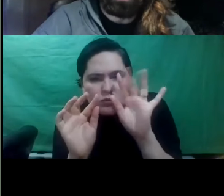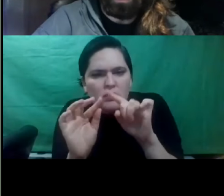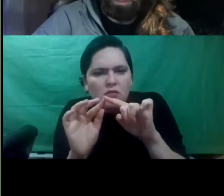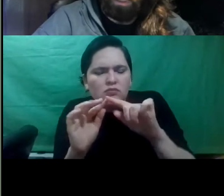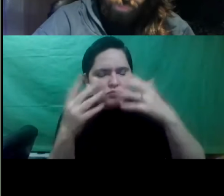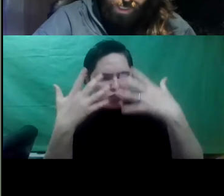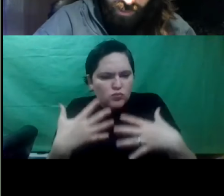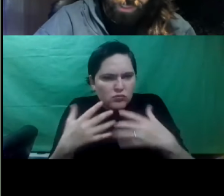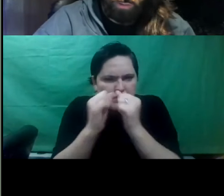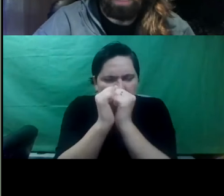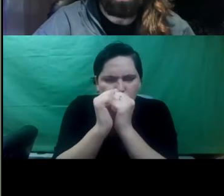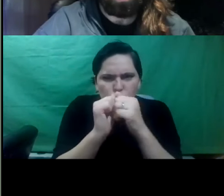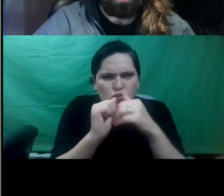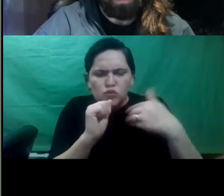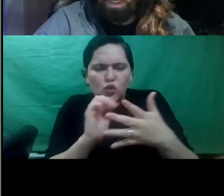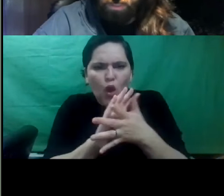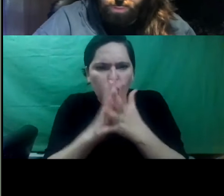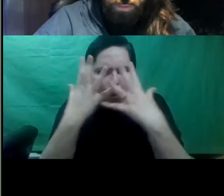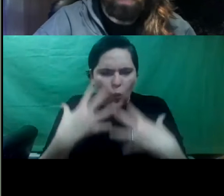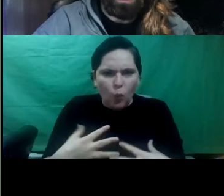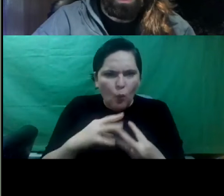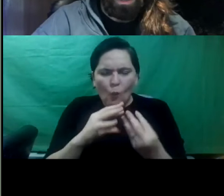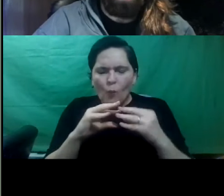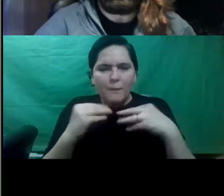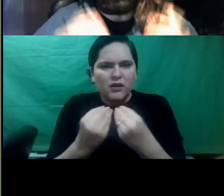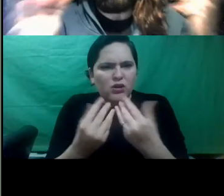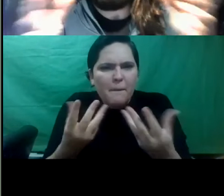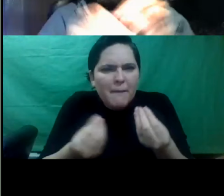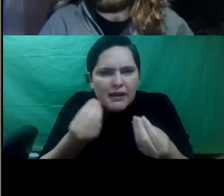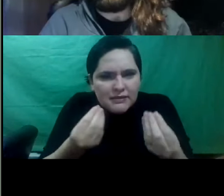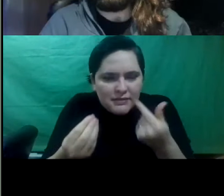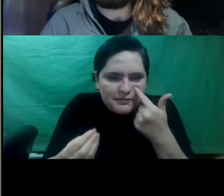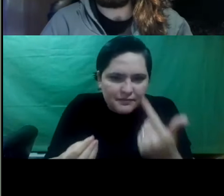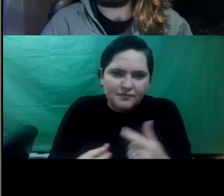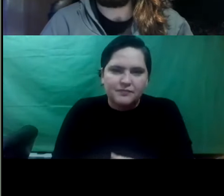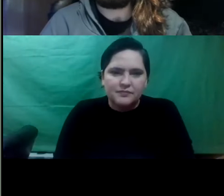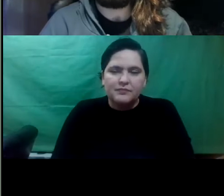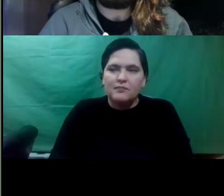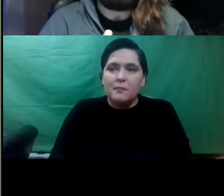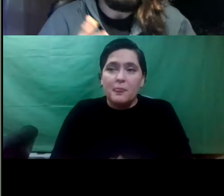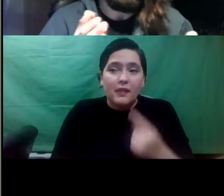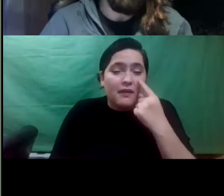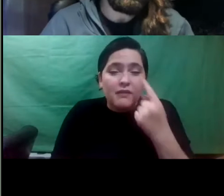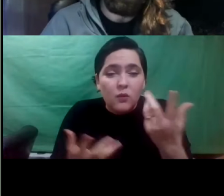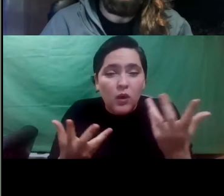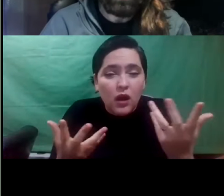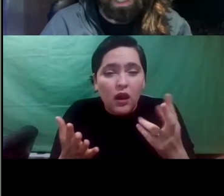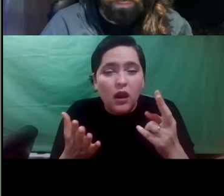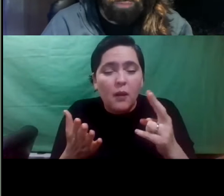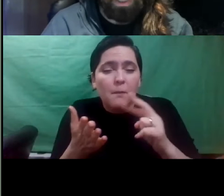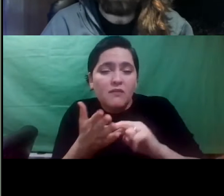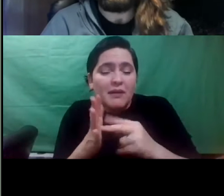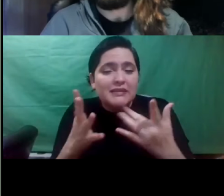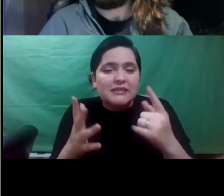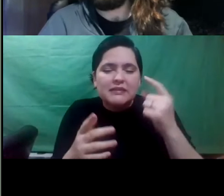otras escalas del cerebro y a la escala global? Entonces, para abordar este problema, consideramos al cerebro como un